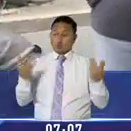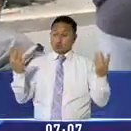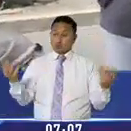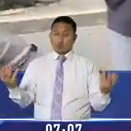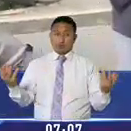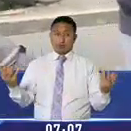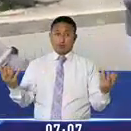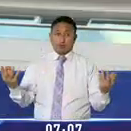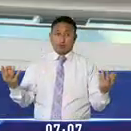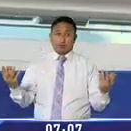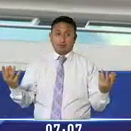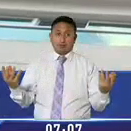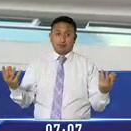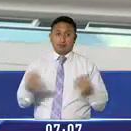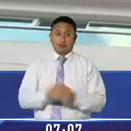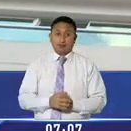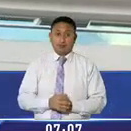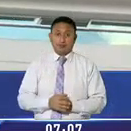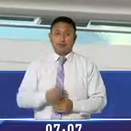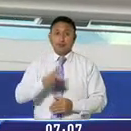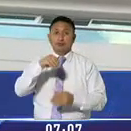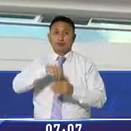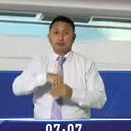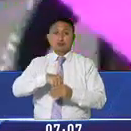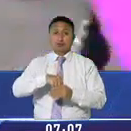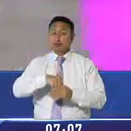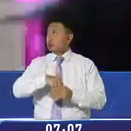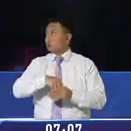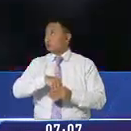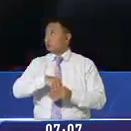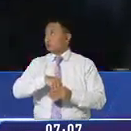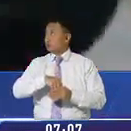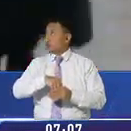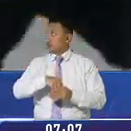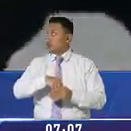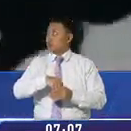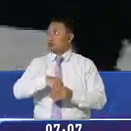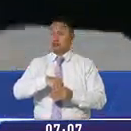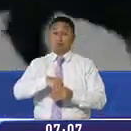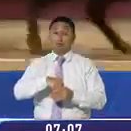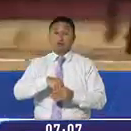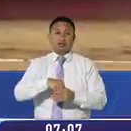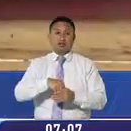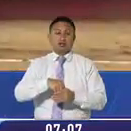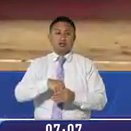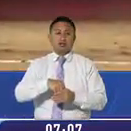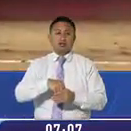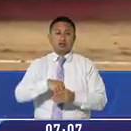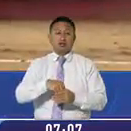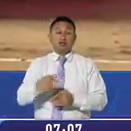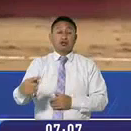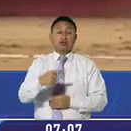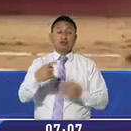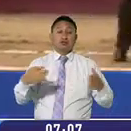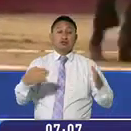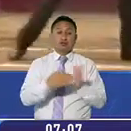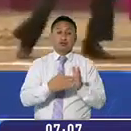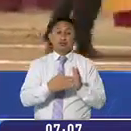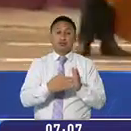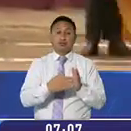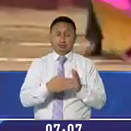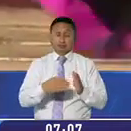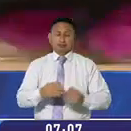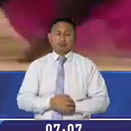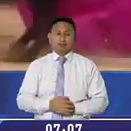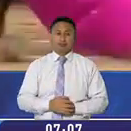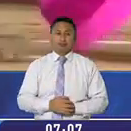Constitucional, en su interior los jueces analizaban este tema que causó debate, pues los criterios son contrarios cuando se trata de la muerte del